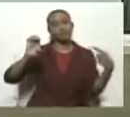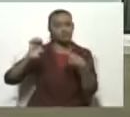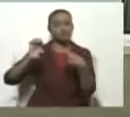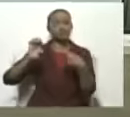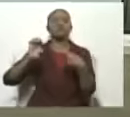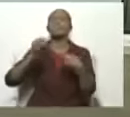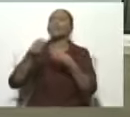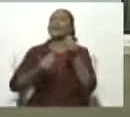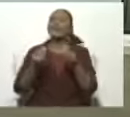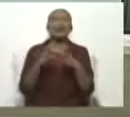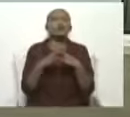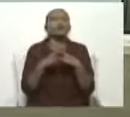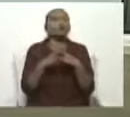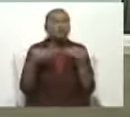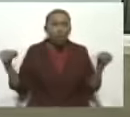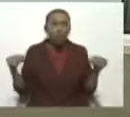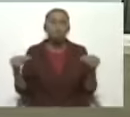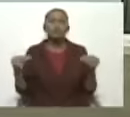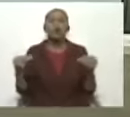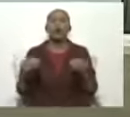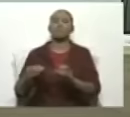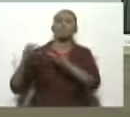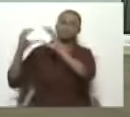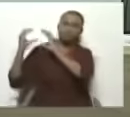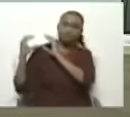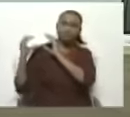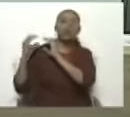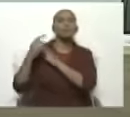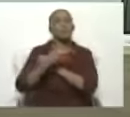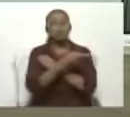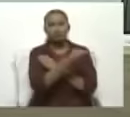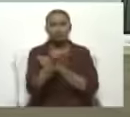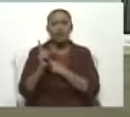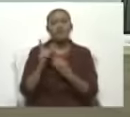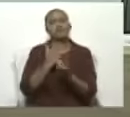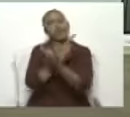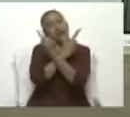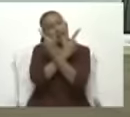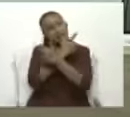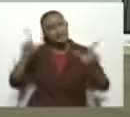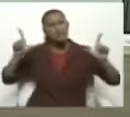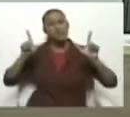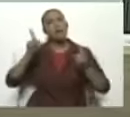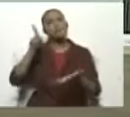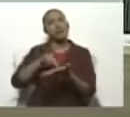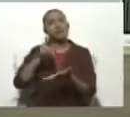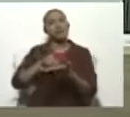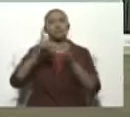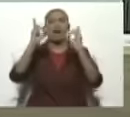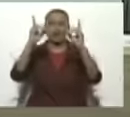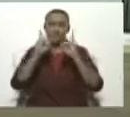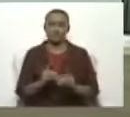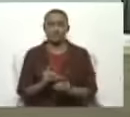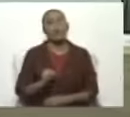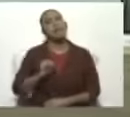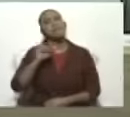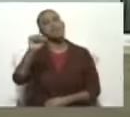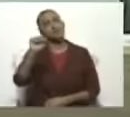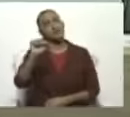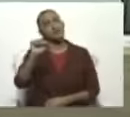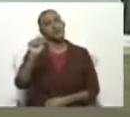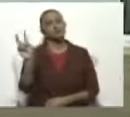todo lo que le corresponde para que usted pueda expresar su voluntad absoluta. ¡Viva la patria! ¡Viva